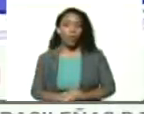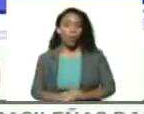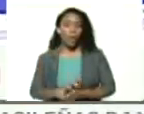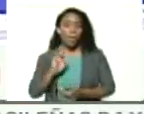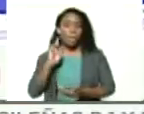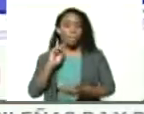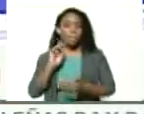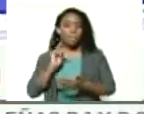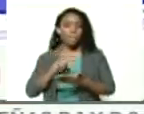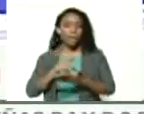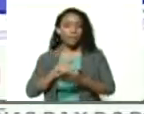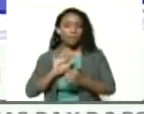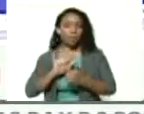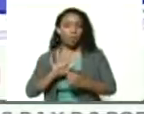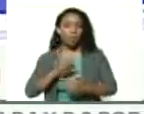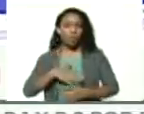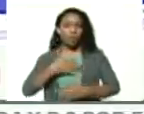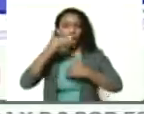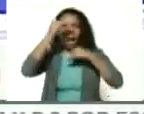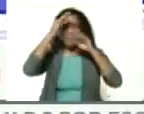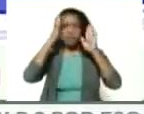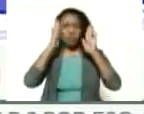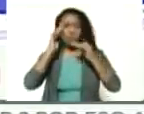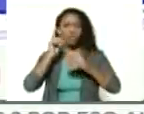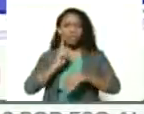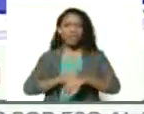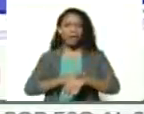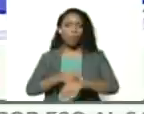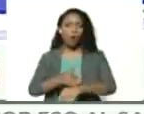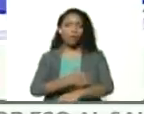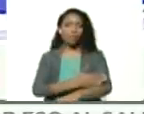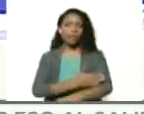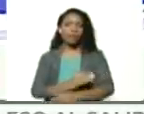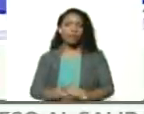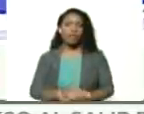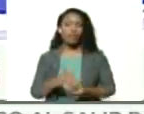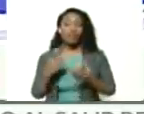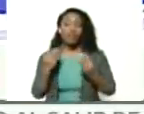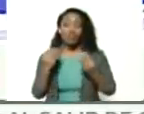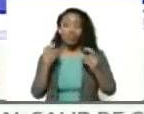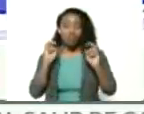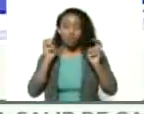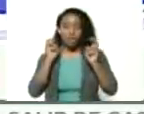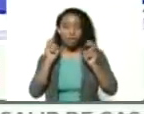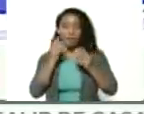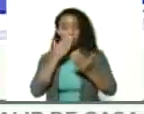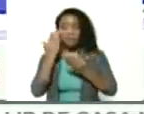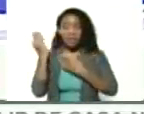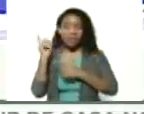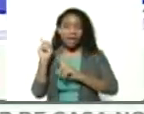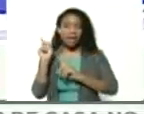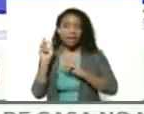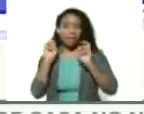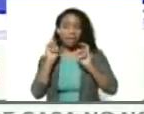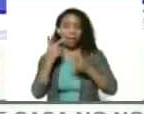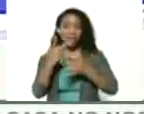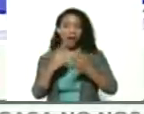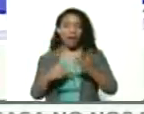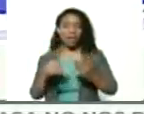presentarse para poder atenderlo a tiempo. Muchos casos, fíjense, con esta variante